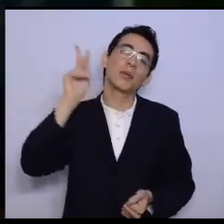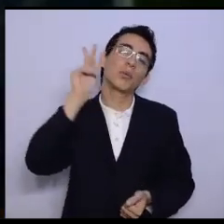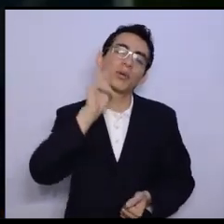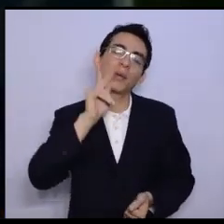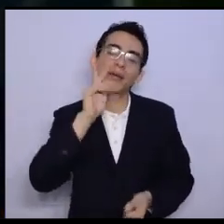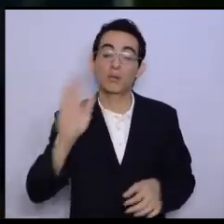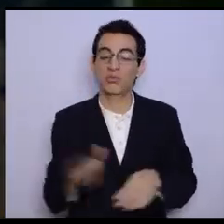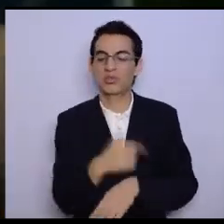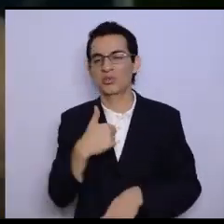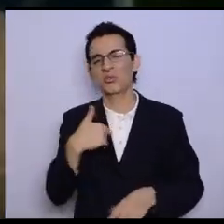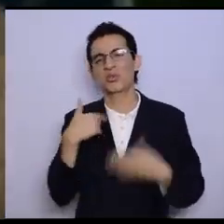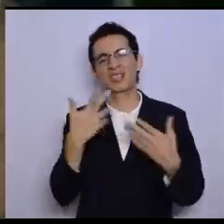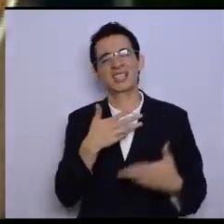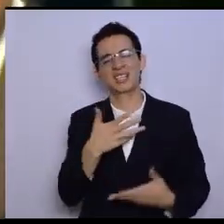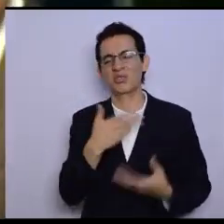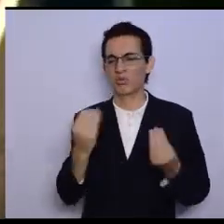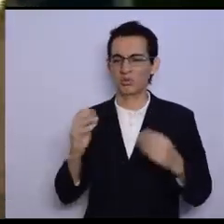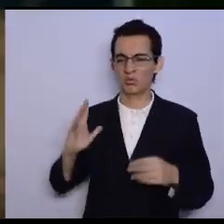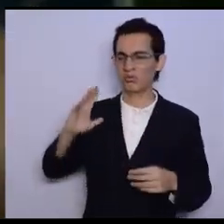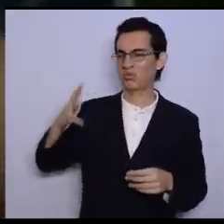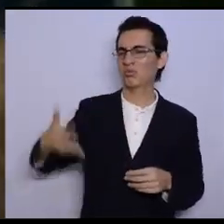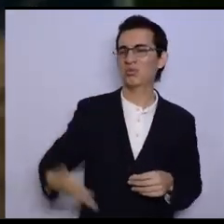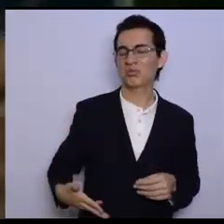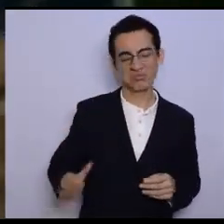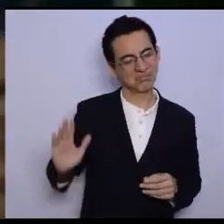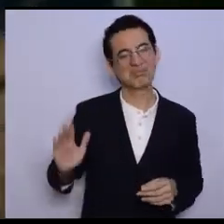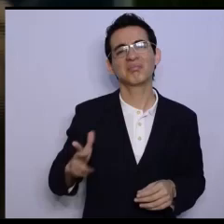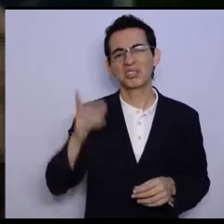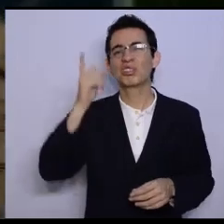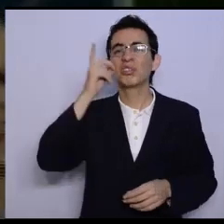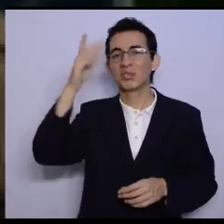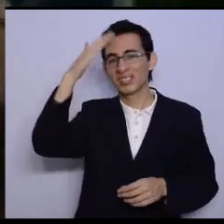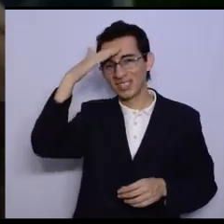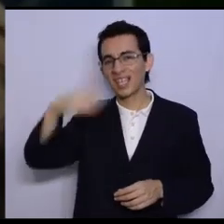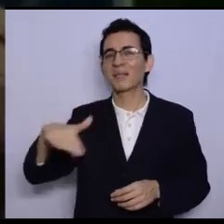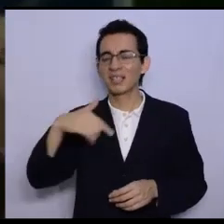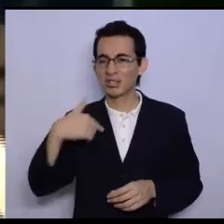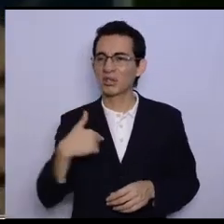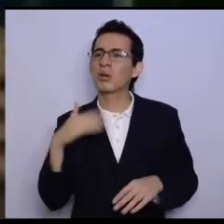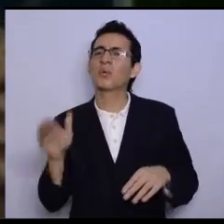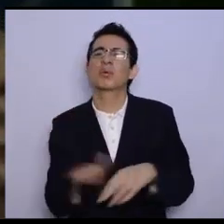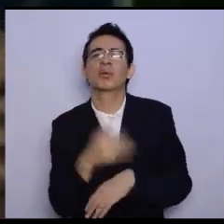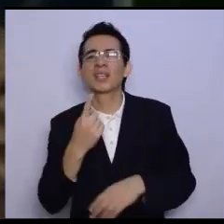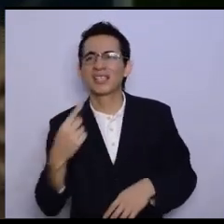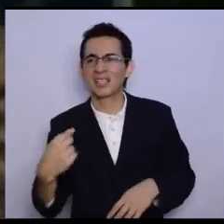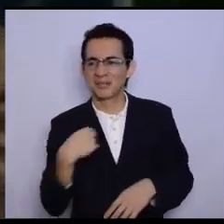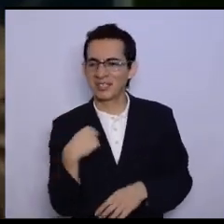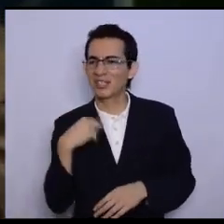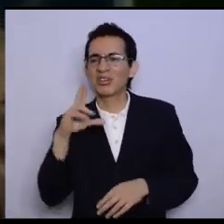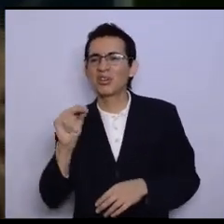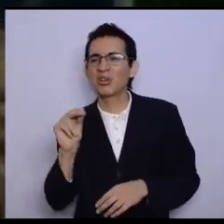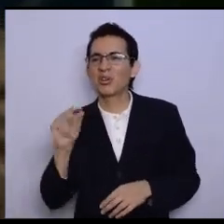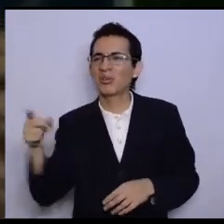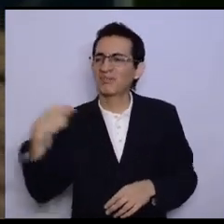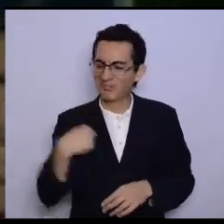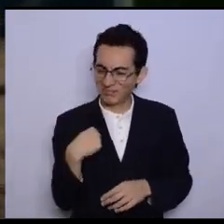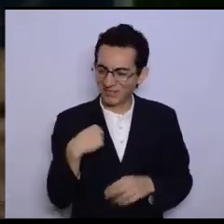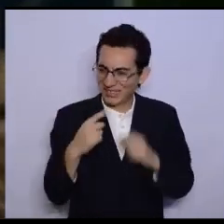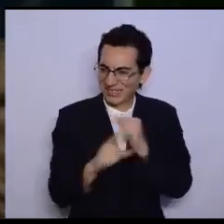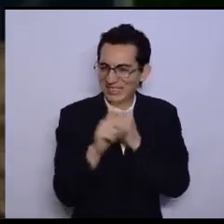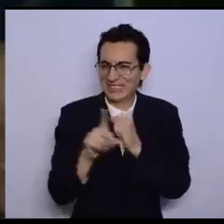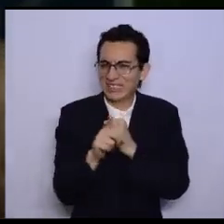orgullo. Y sé que Dios está tratando conmigo. Yo sé por qué no me quitó ese aguijón que me daba dolor.